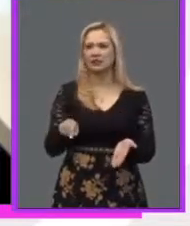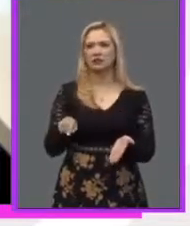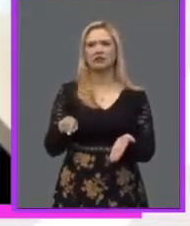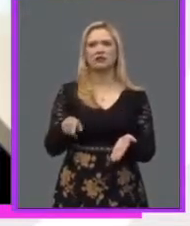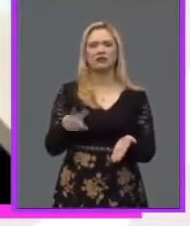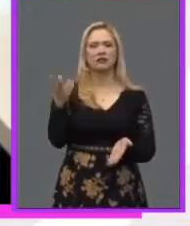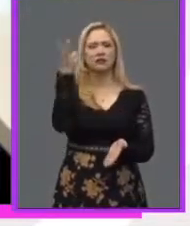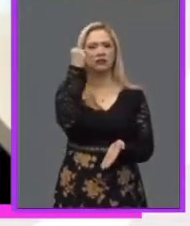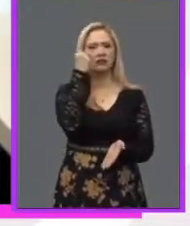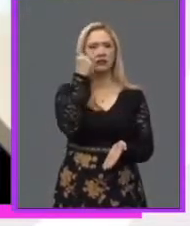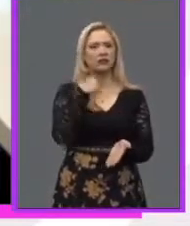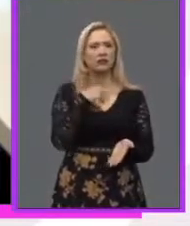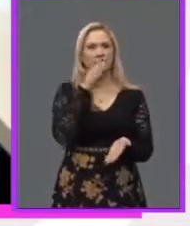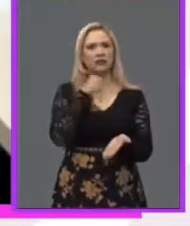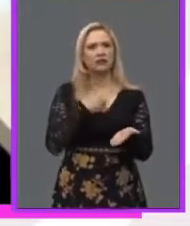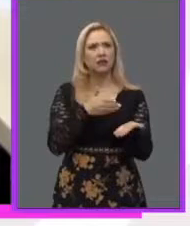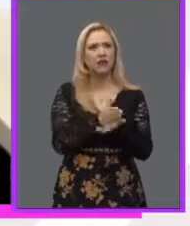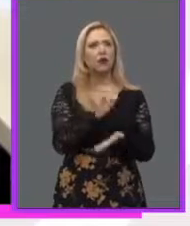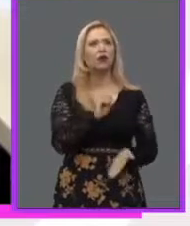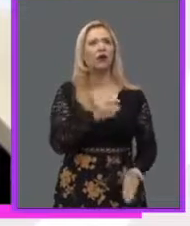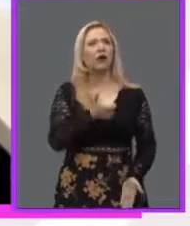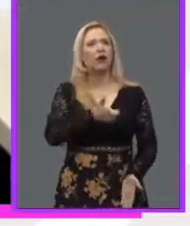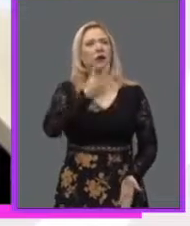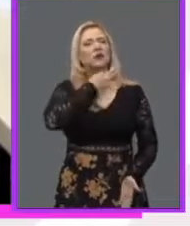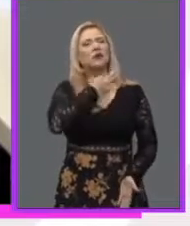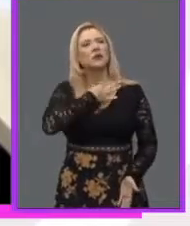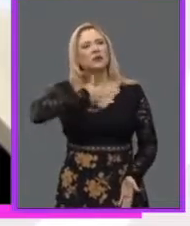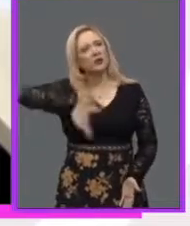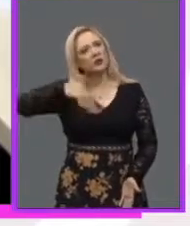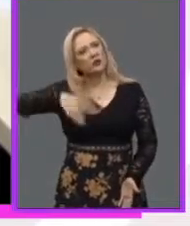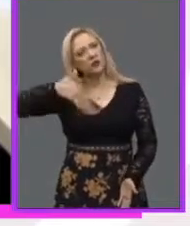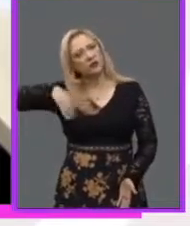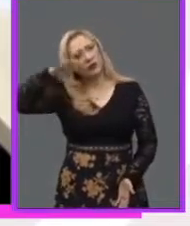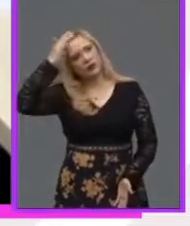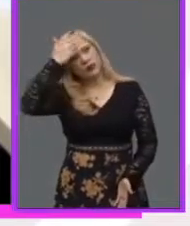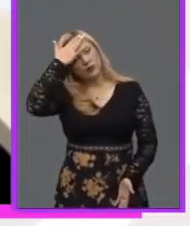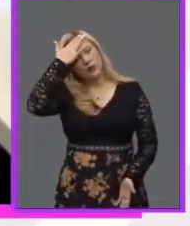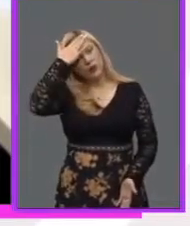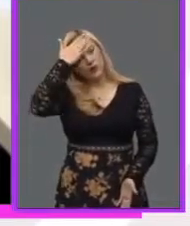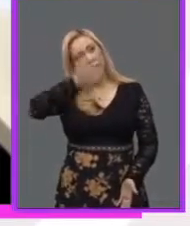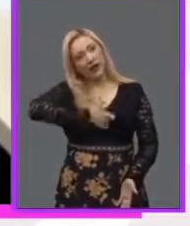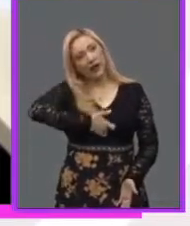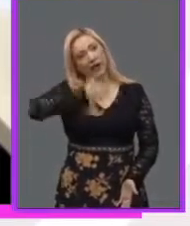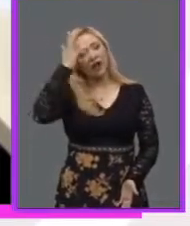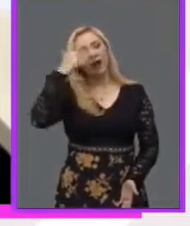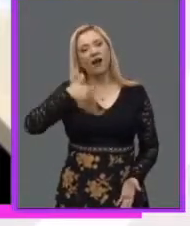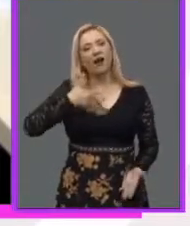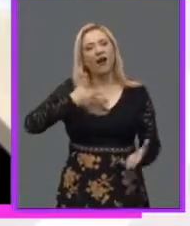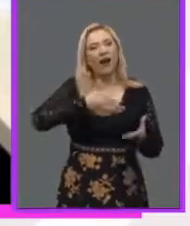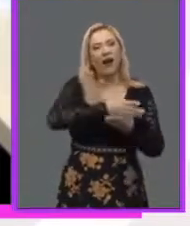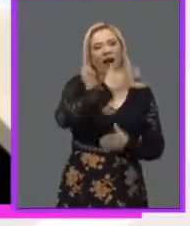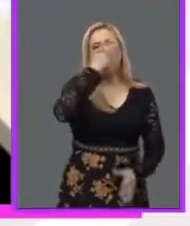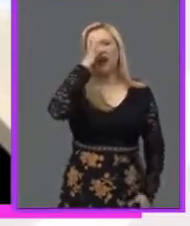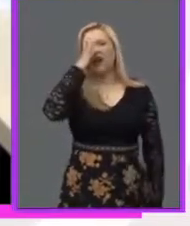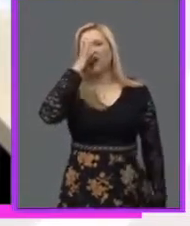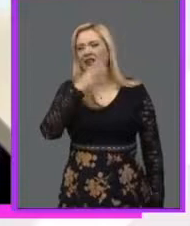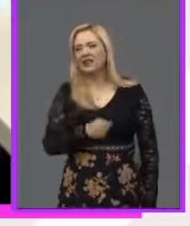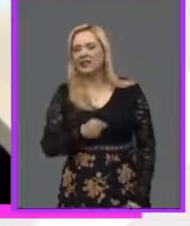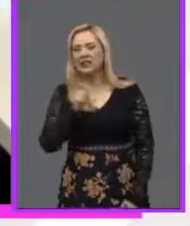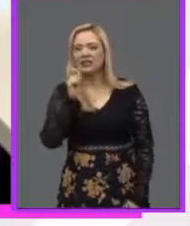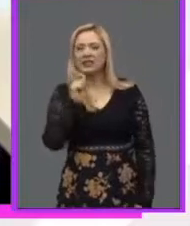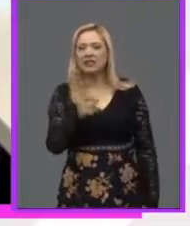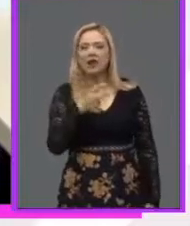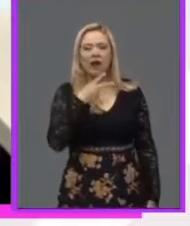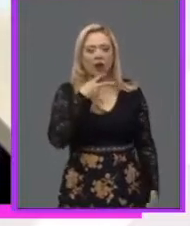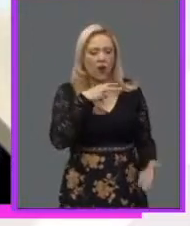gentrificación, porque por varias razones, tanto por el costo y el imaginario hipster millennial del del aguacate, pero también porque